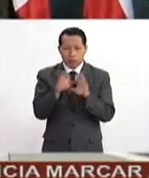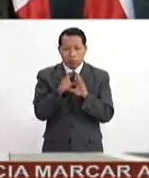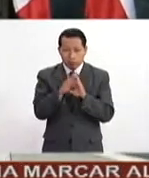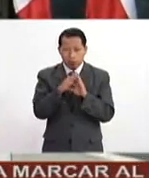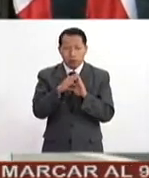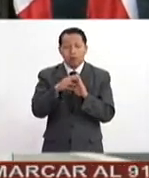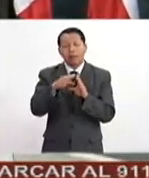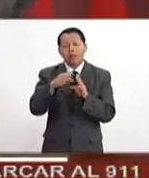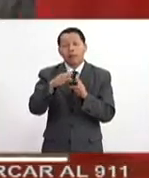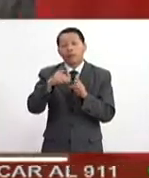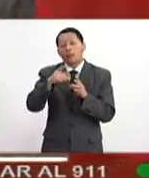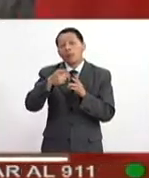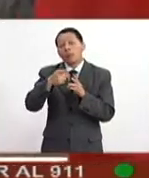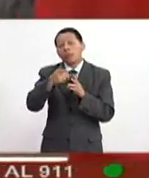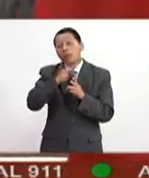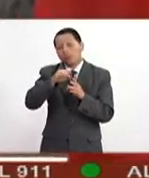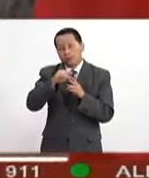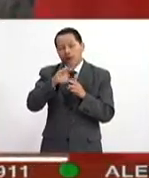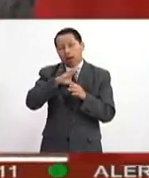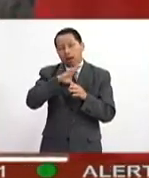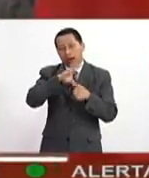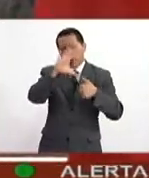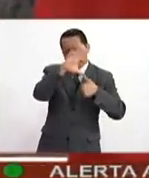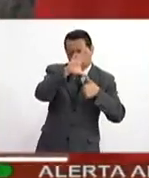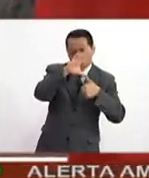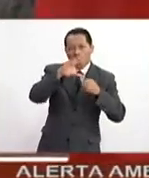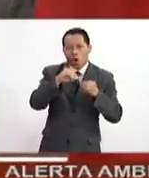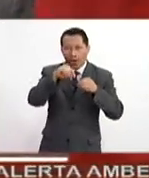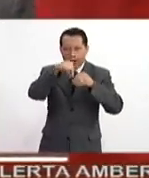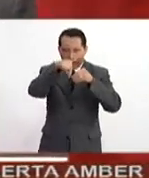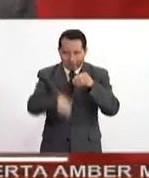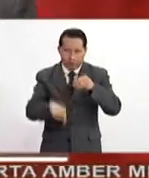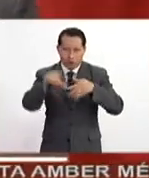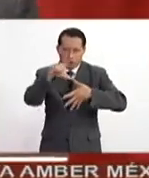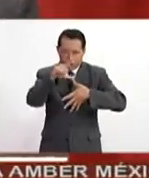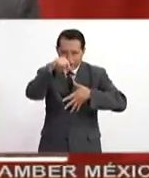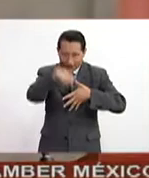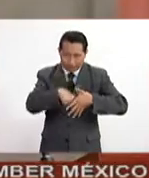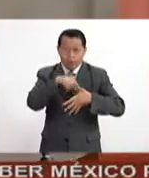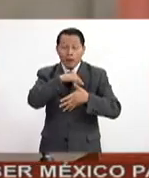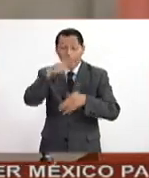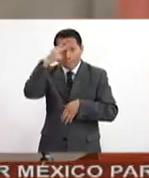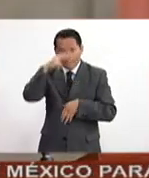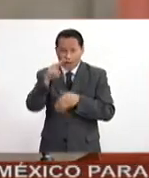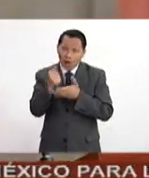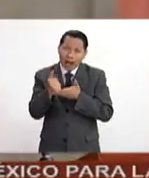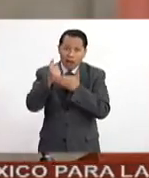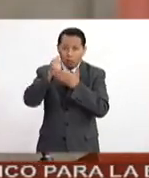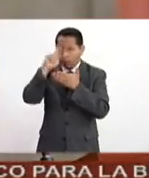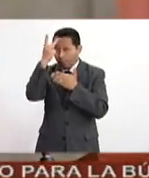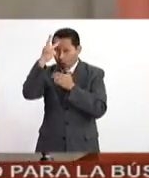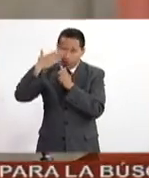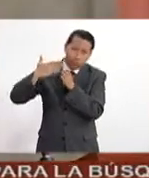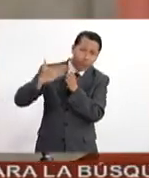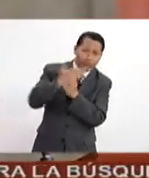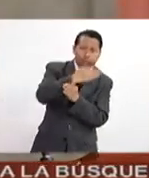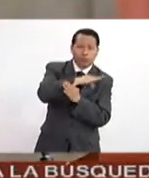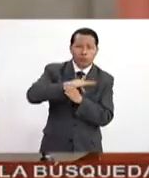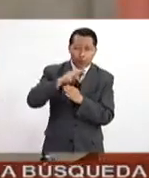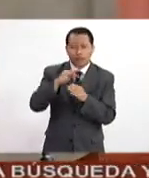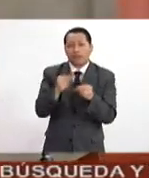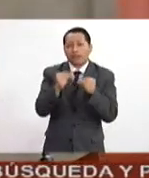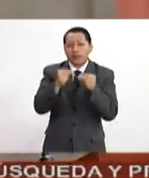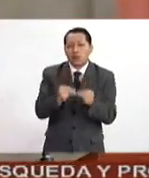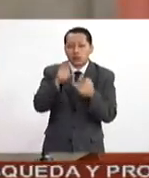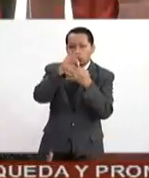los mercados de América del Norte y América Latina. Y por esta razón, es para México una gran distinción